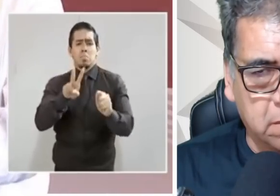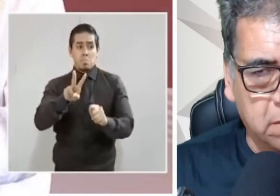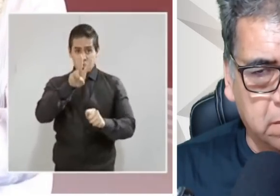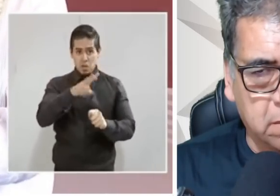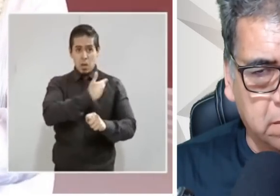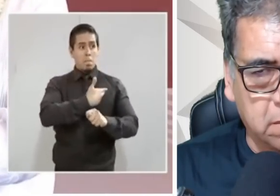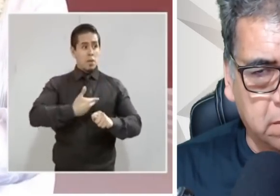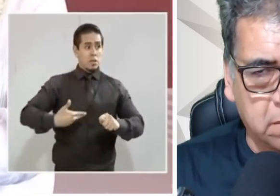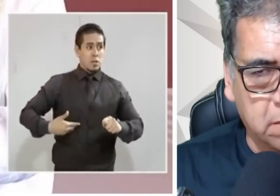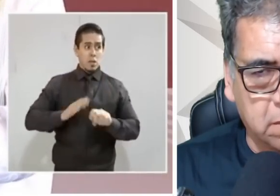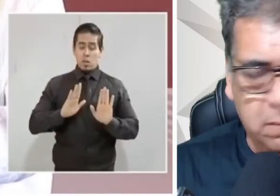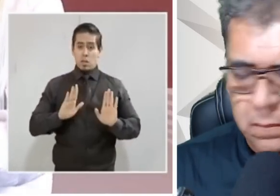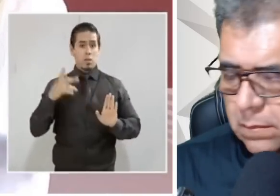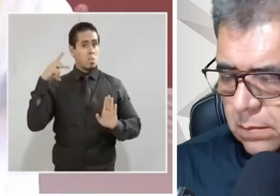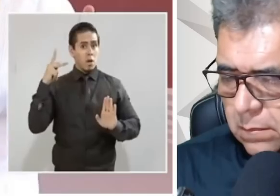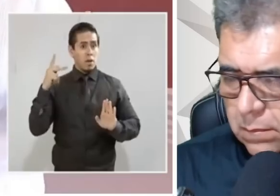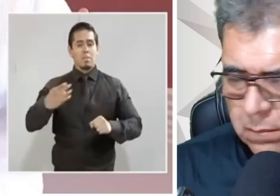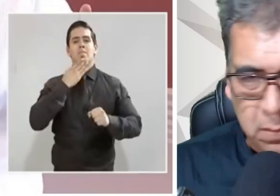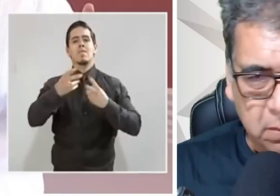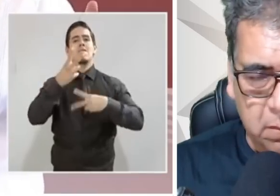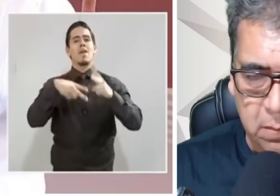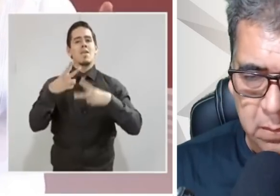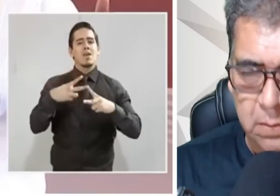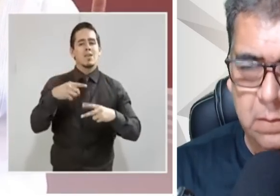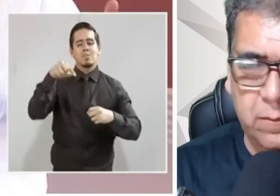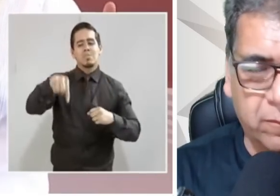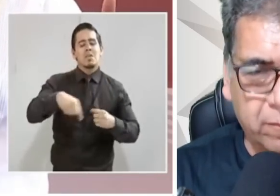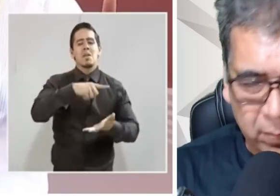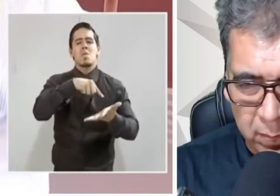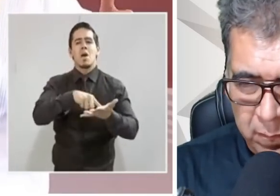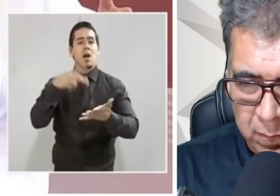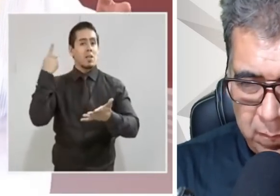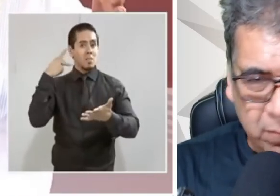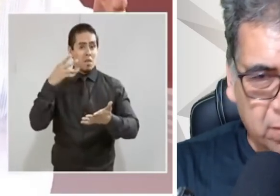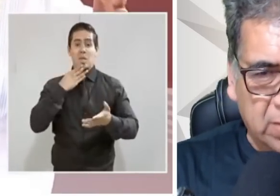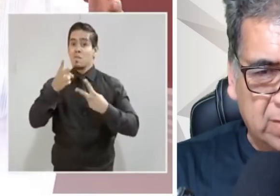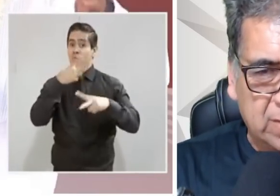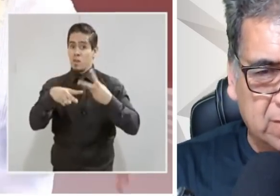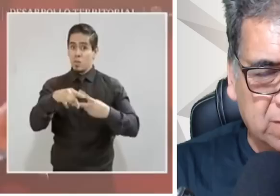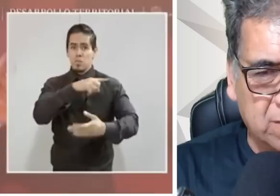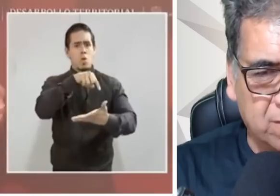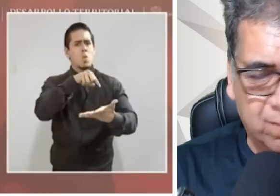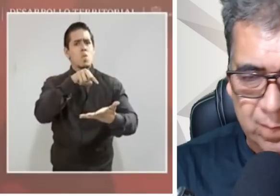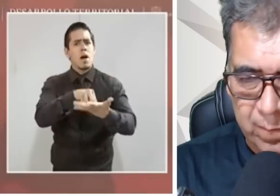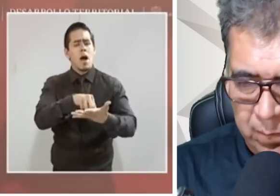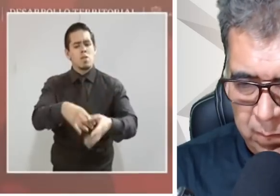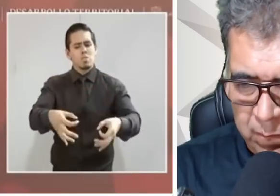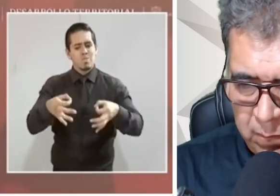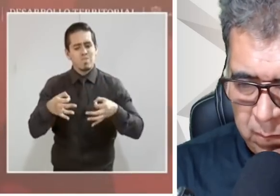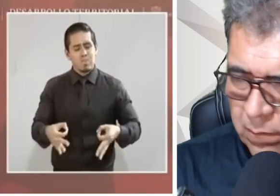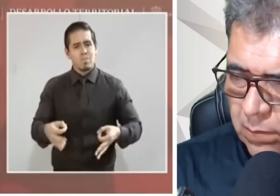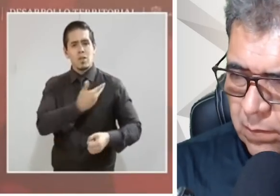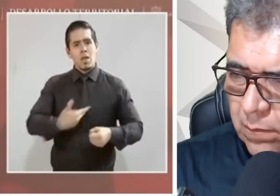presidente? Hay buenas cuentas en Puebla. Bienvenido al lugar que es Puebla, que es el lugar de tierra obradorista,